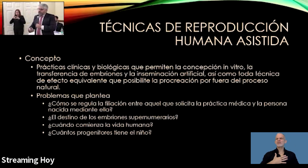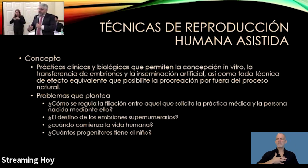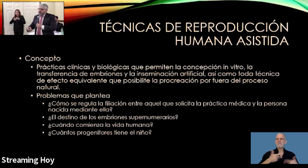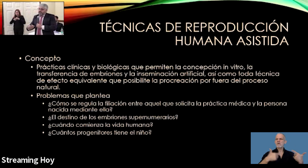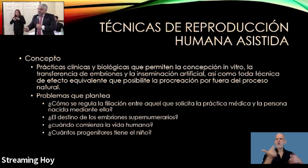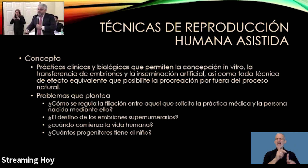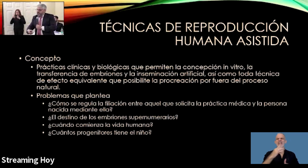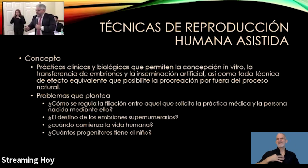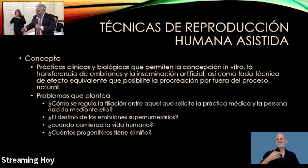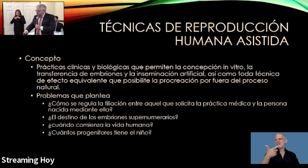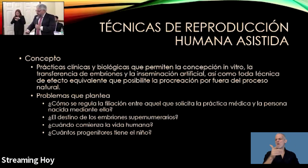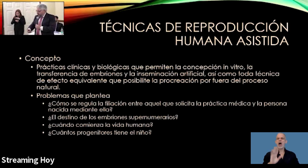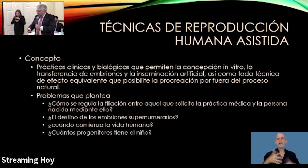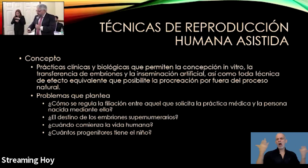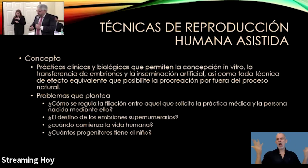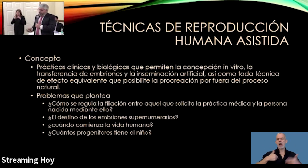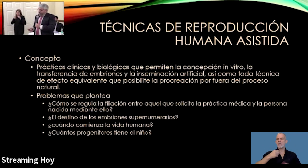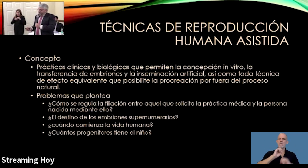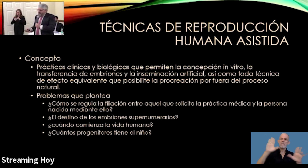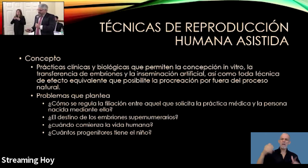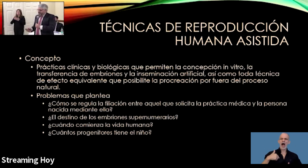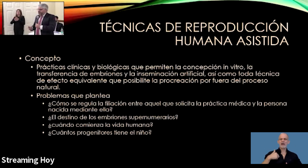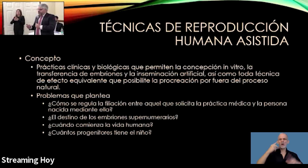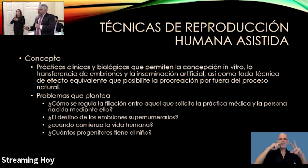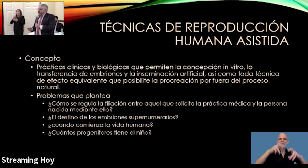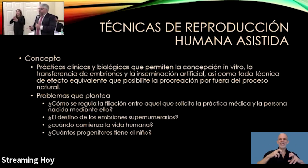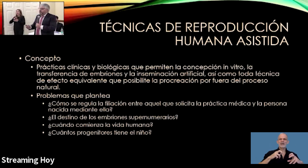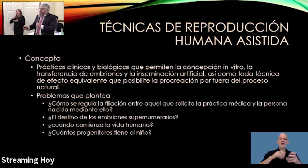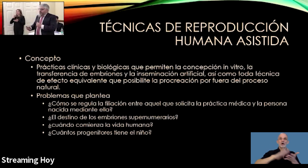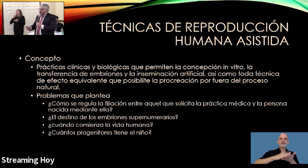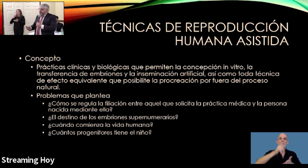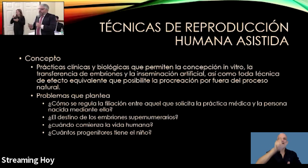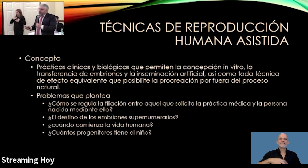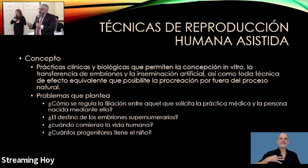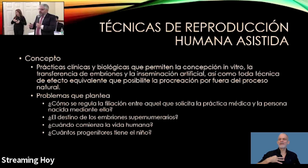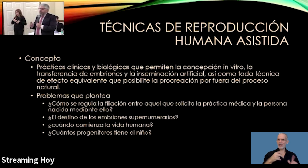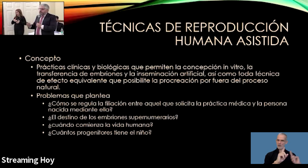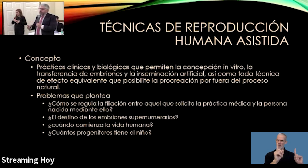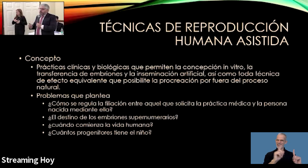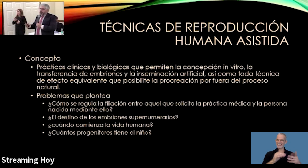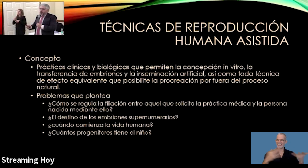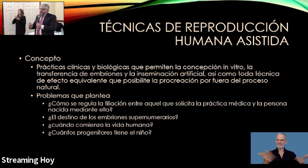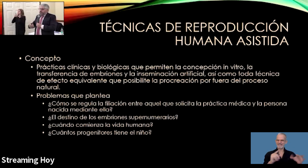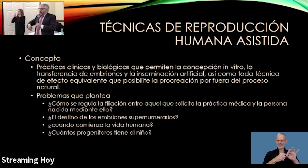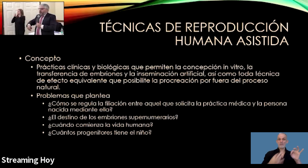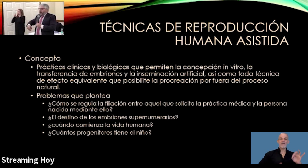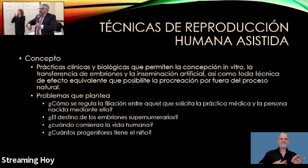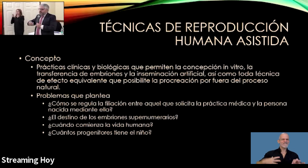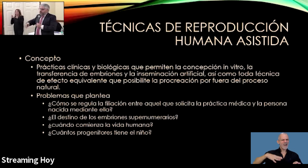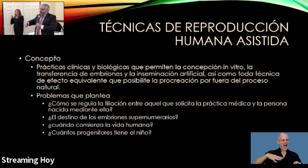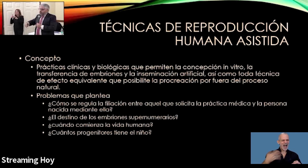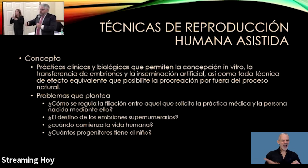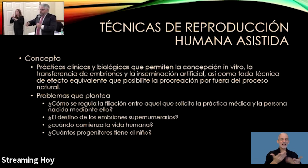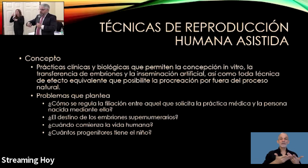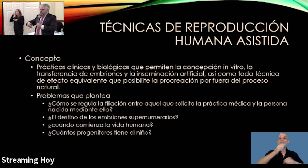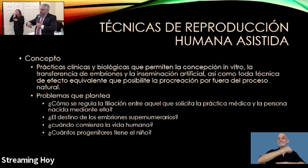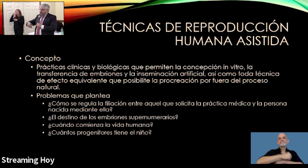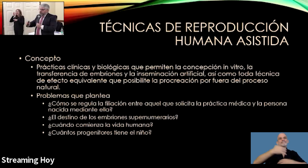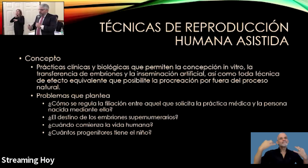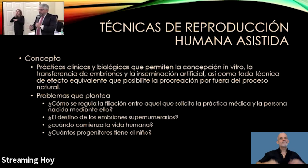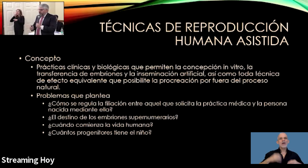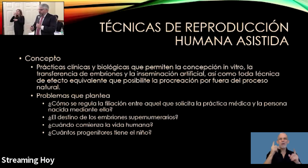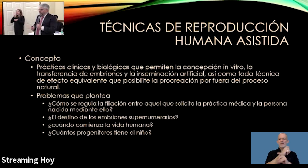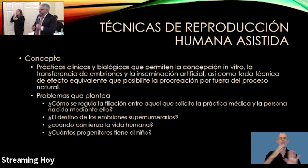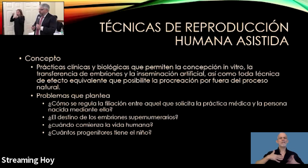ningún complejo de índole de estar investigando sobre vida humana? Así que es un tema ético y moral. A mí me excede